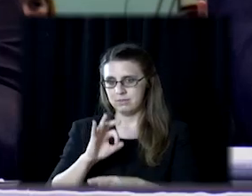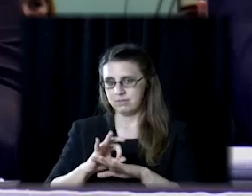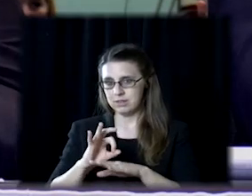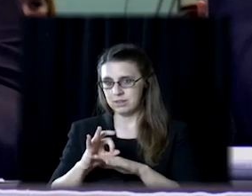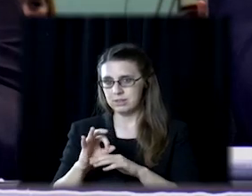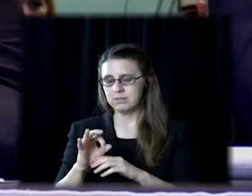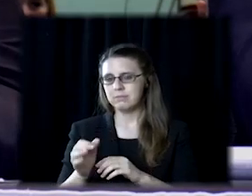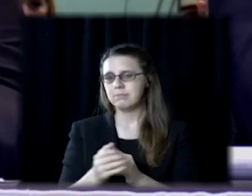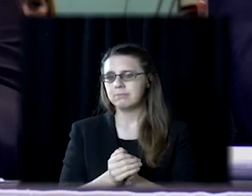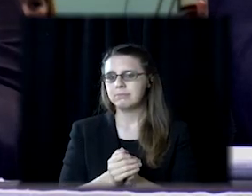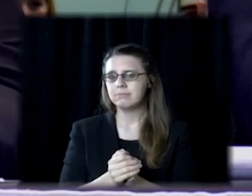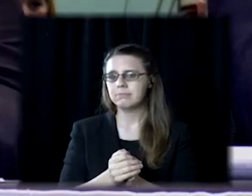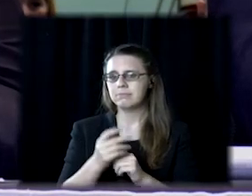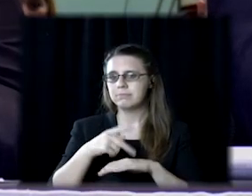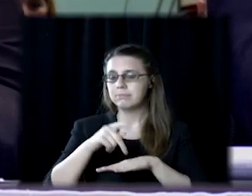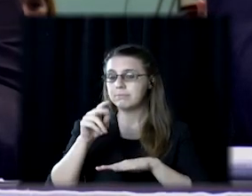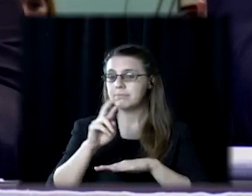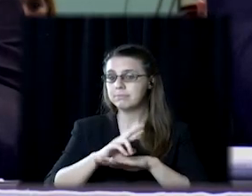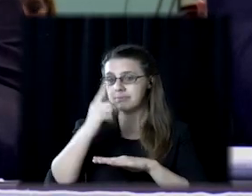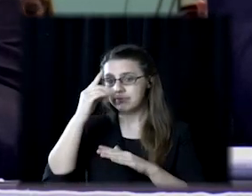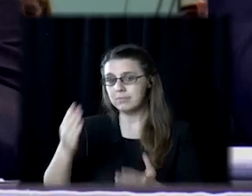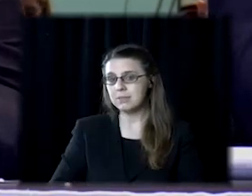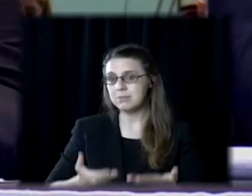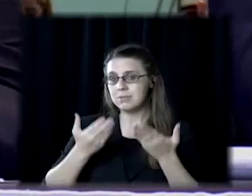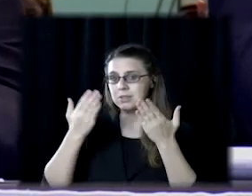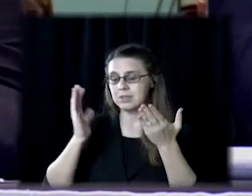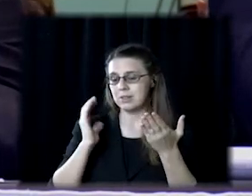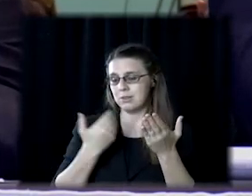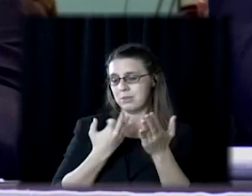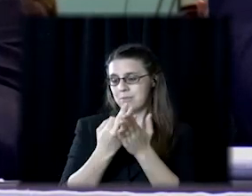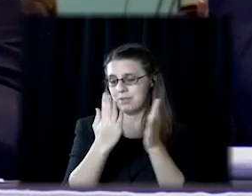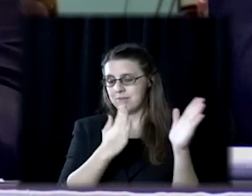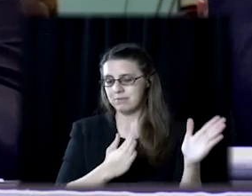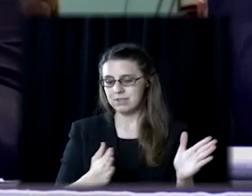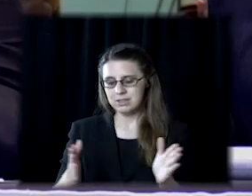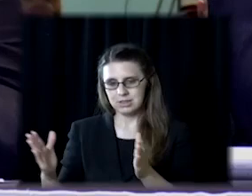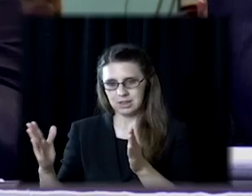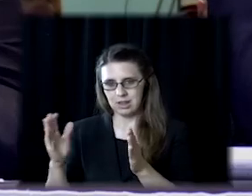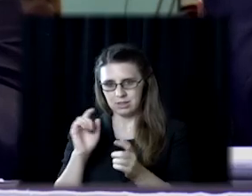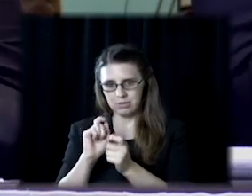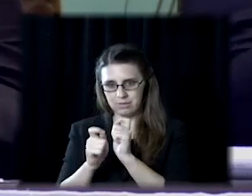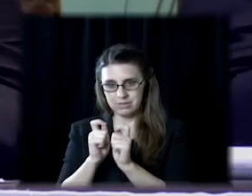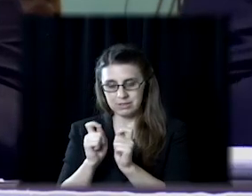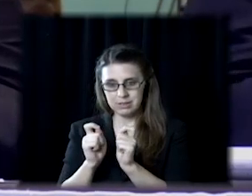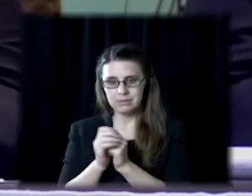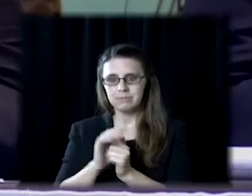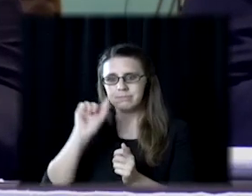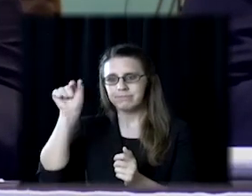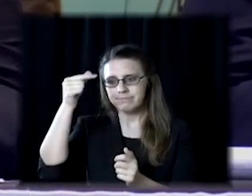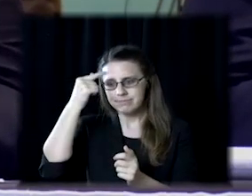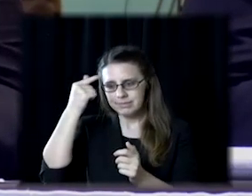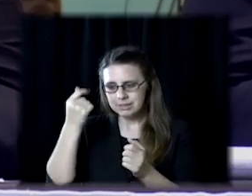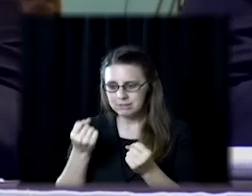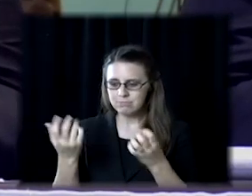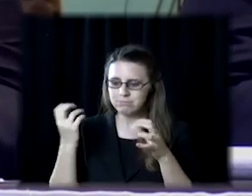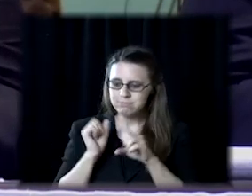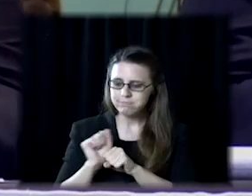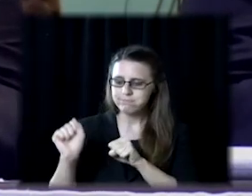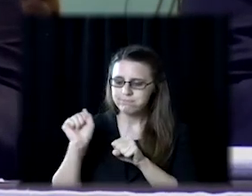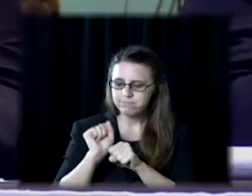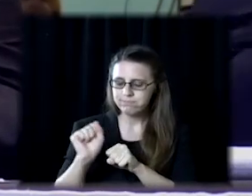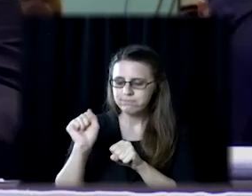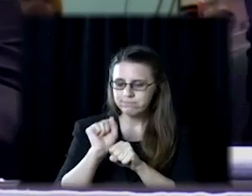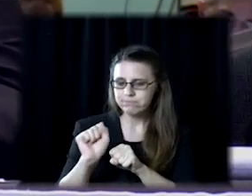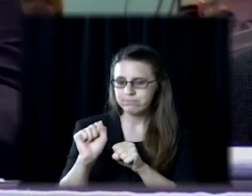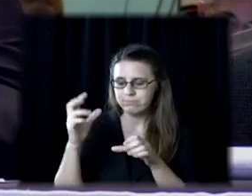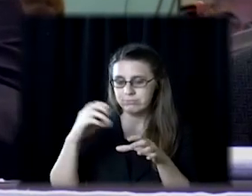debidamente elegido Gobierno de Puerto Rico para presentar nuestro plan fiscal revisado. Como en ocasiones anteriores, el Gobierno ha invertido mucho trabajo y esfuerzo en este plan